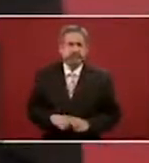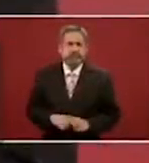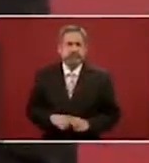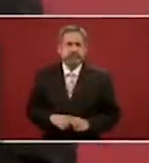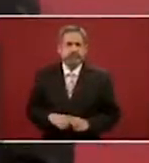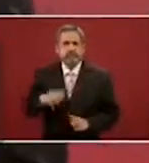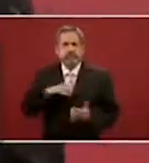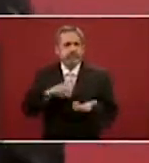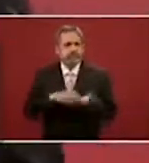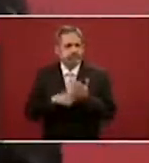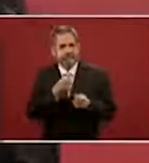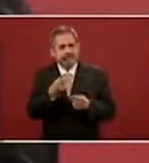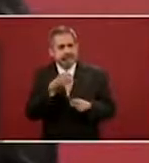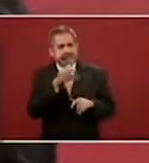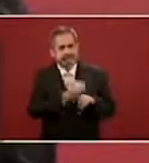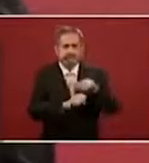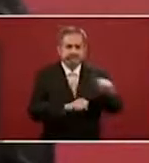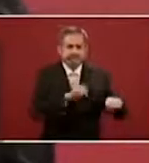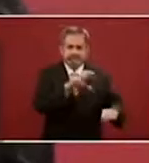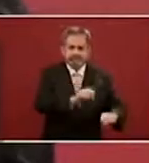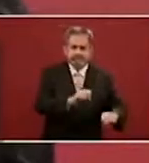han habido detenciones.